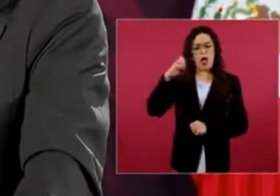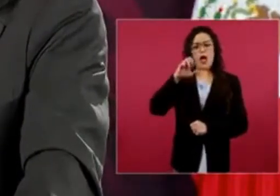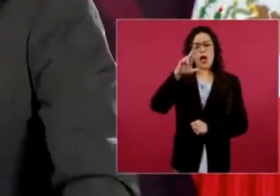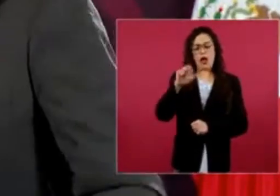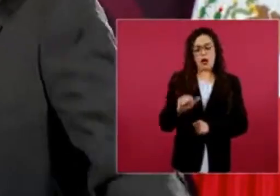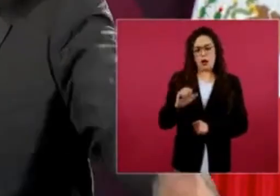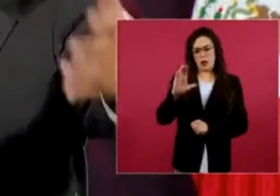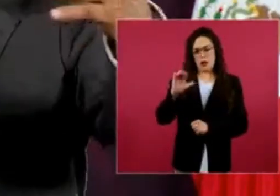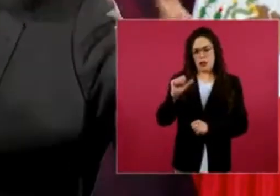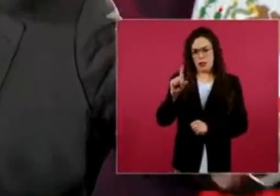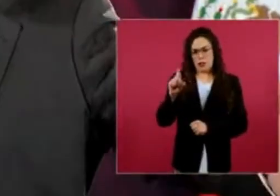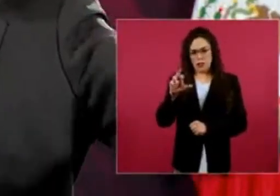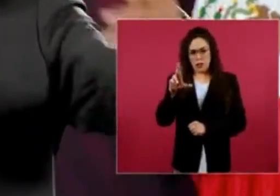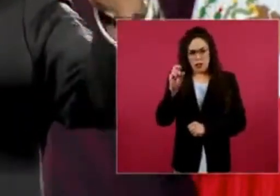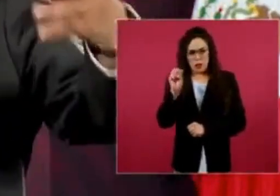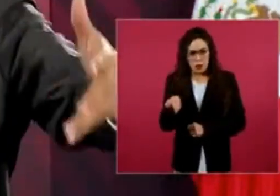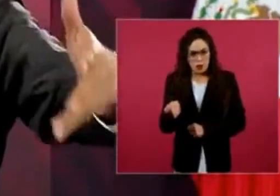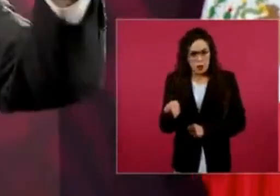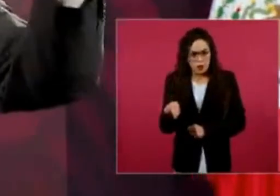¿No fue él, pues,